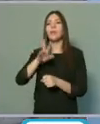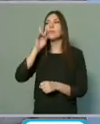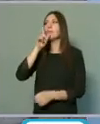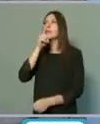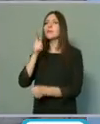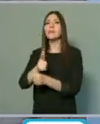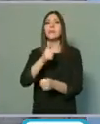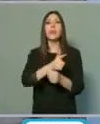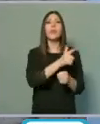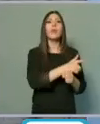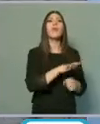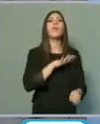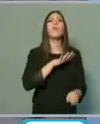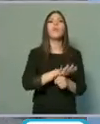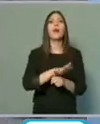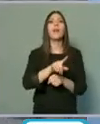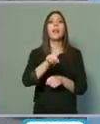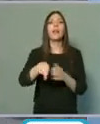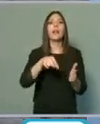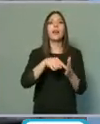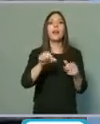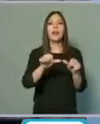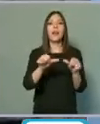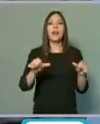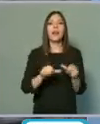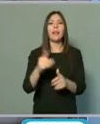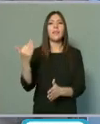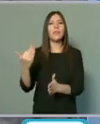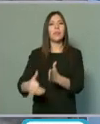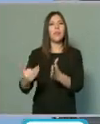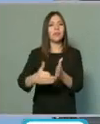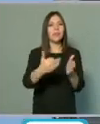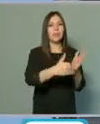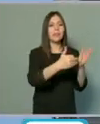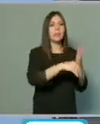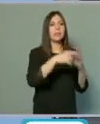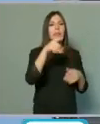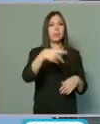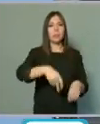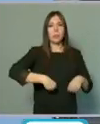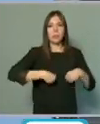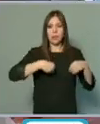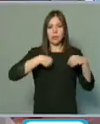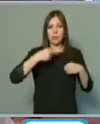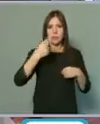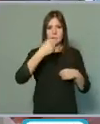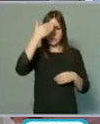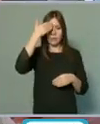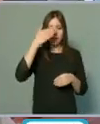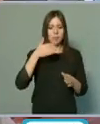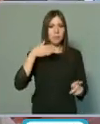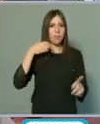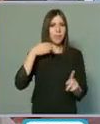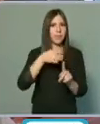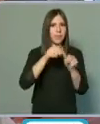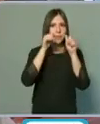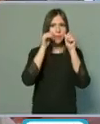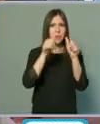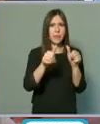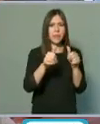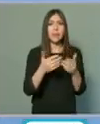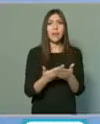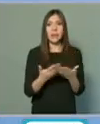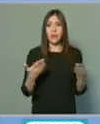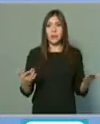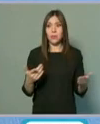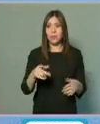las áreas que tenía, pues un poco cojas, por así llamarlas, de mi vida y en donde tenía que poner cierta atención.